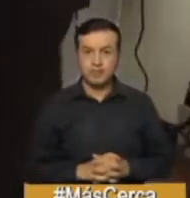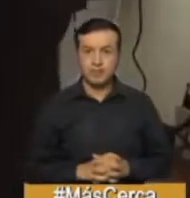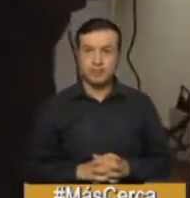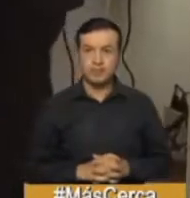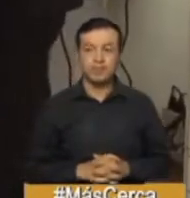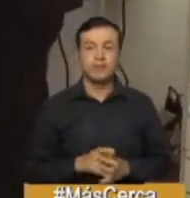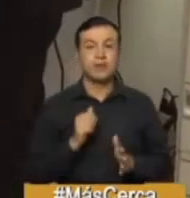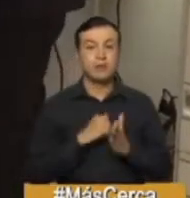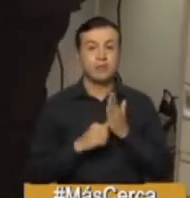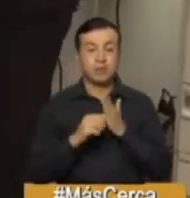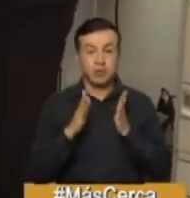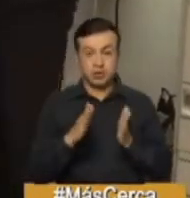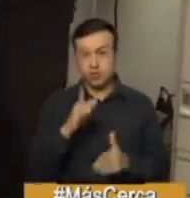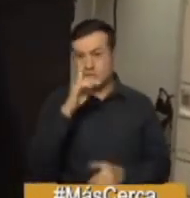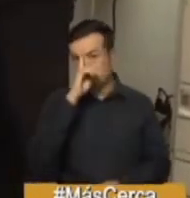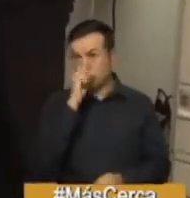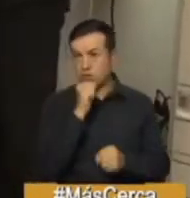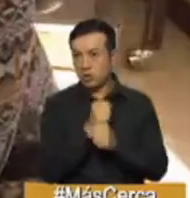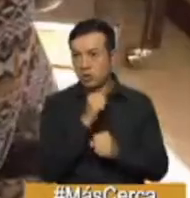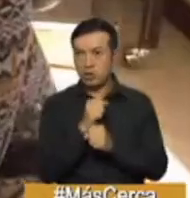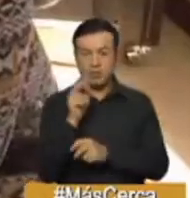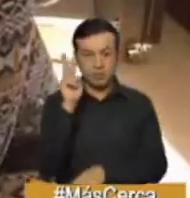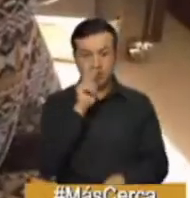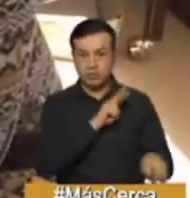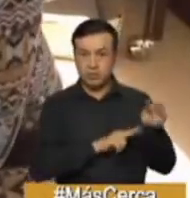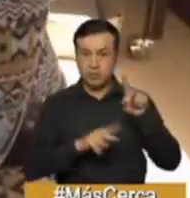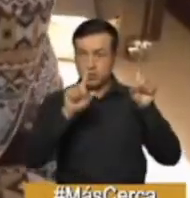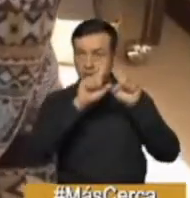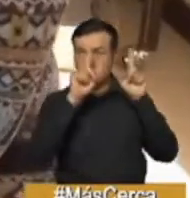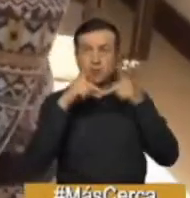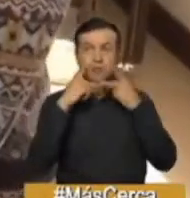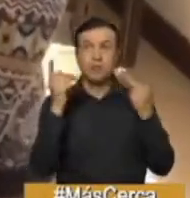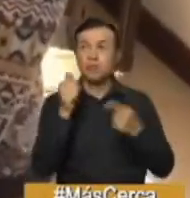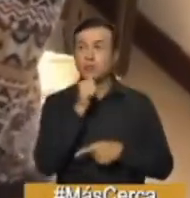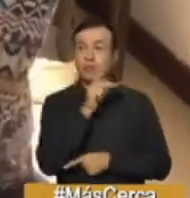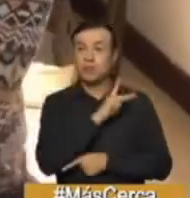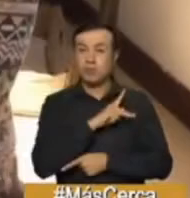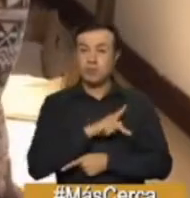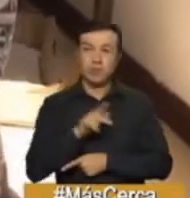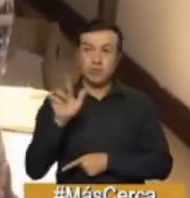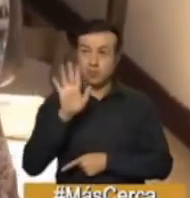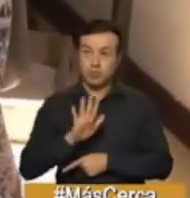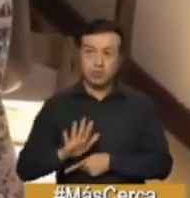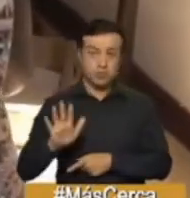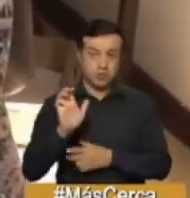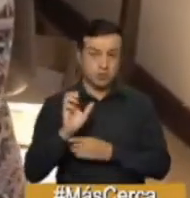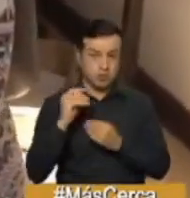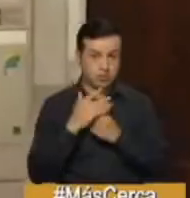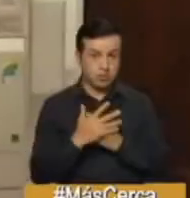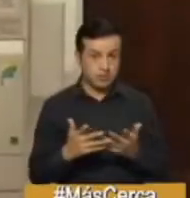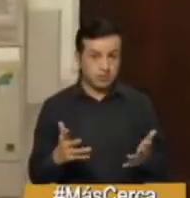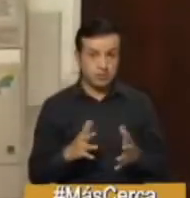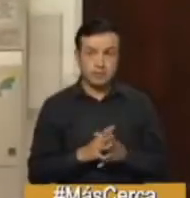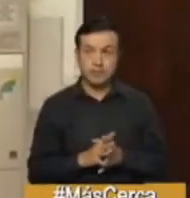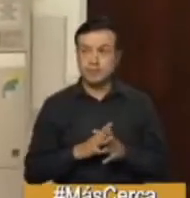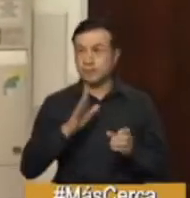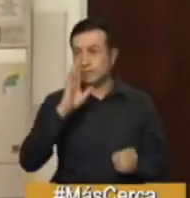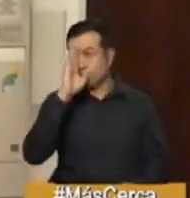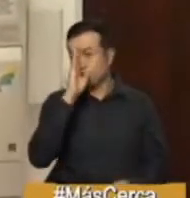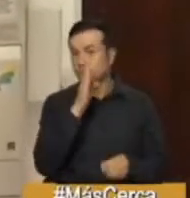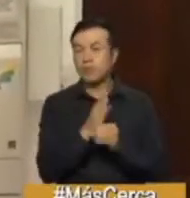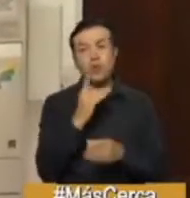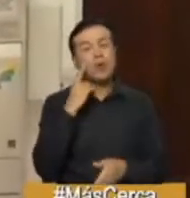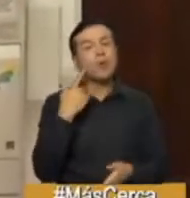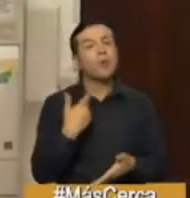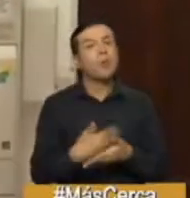el ministerio de trabajo realice inspecciones en empresas públicas y privadas de todo el país el objetivo es comprobar